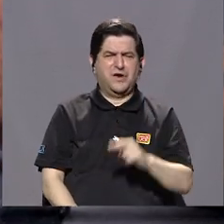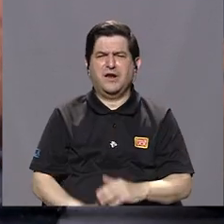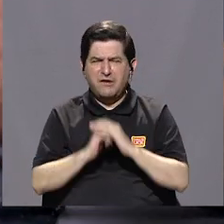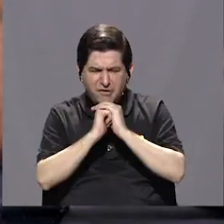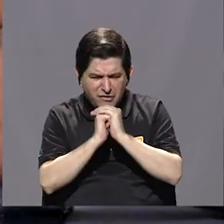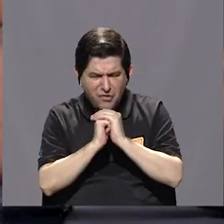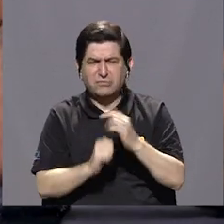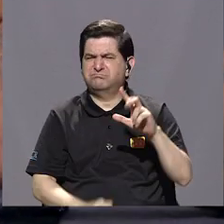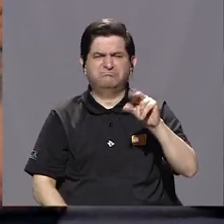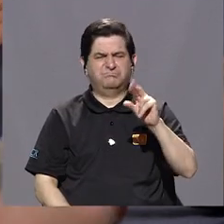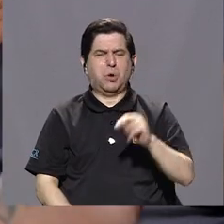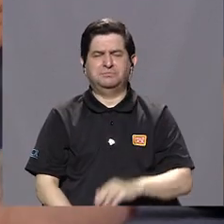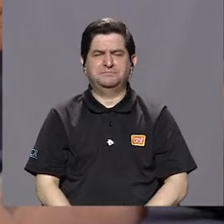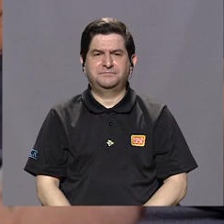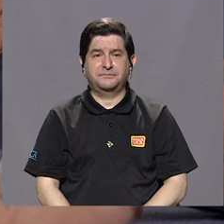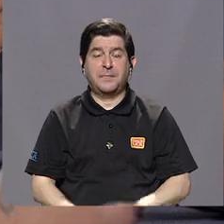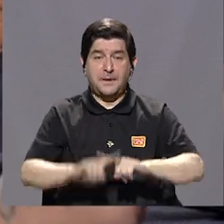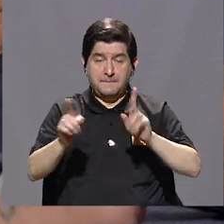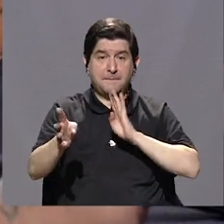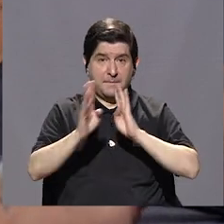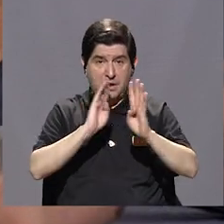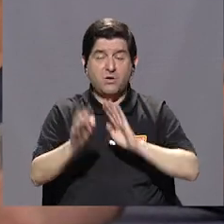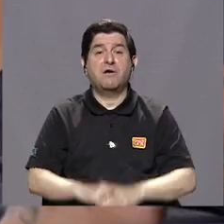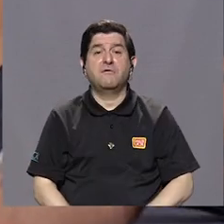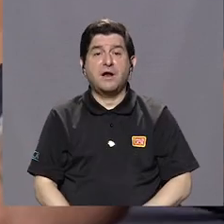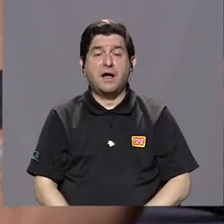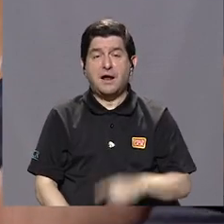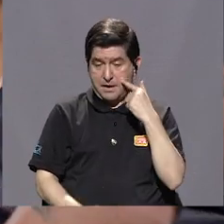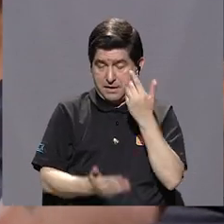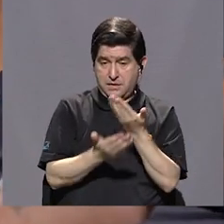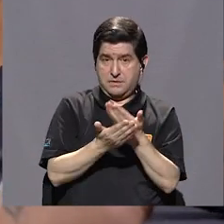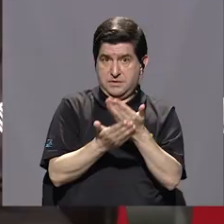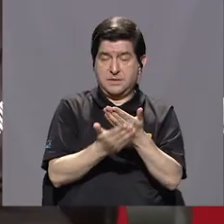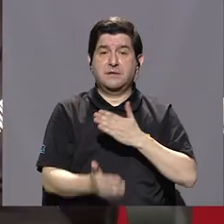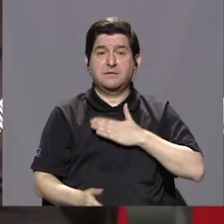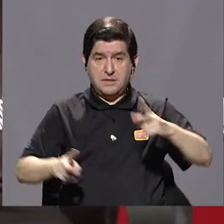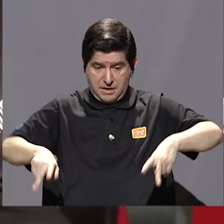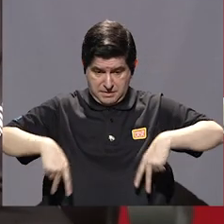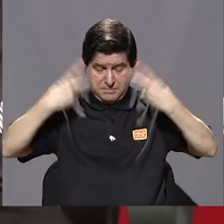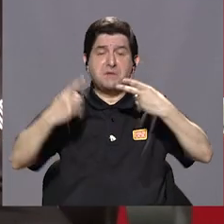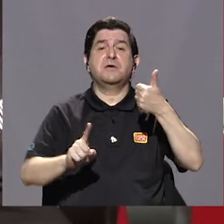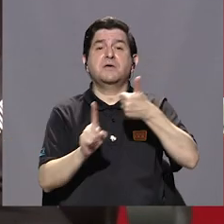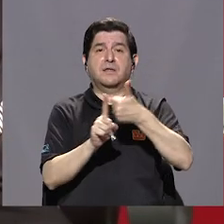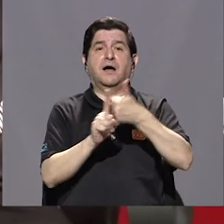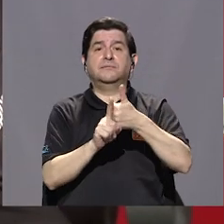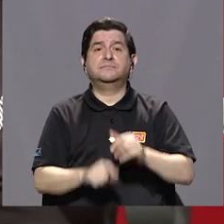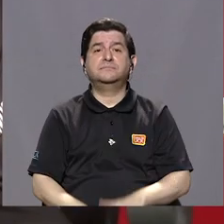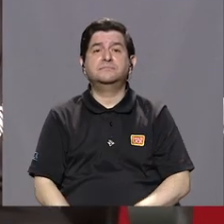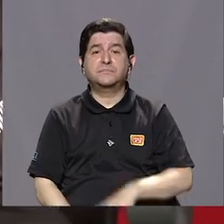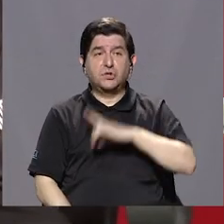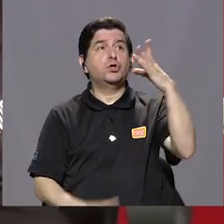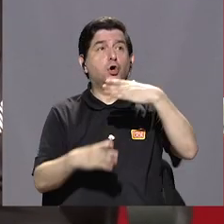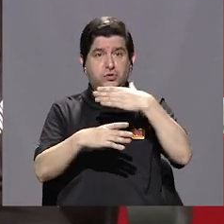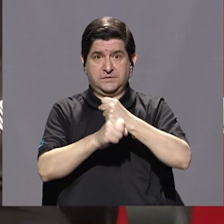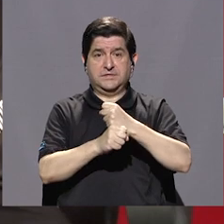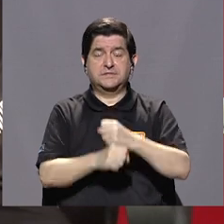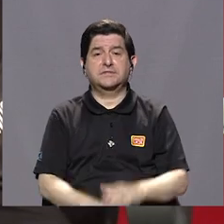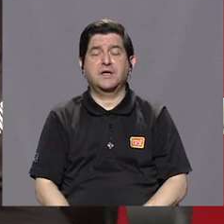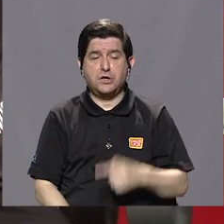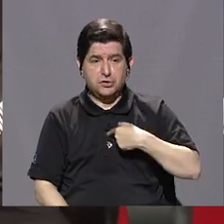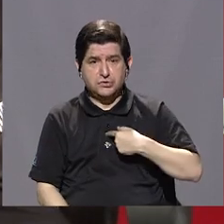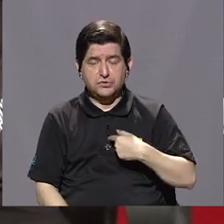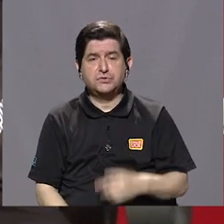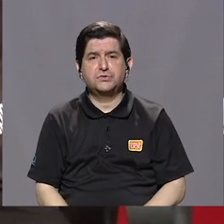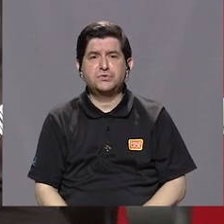no soy religiosa. Lo que pasa es que sí puedo hablar desde el testimonio de lo que Dios ha hecho con mi vida. Porque también mucho tiempo hice las